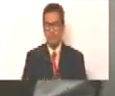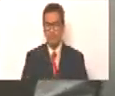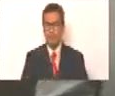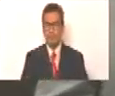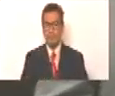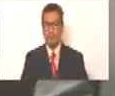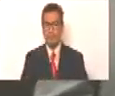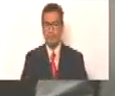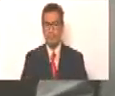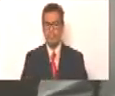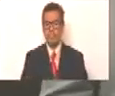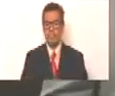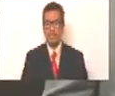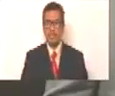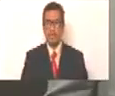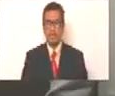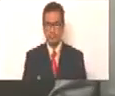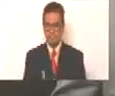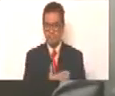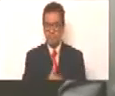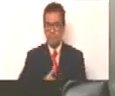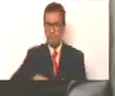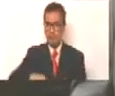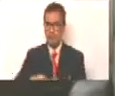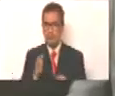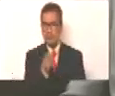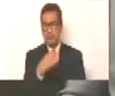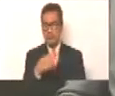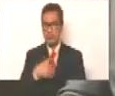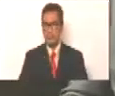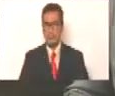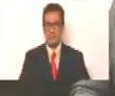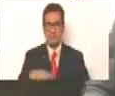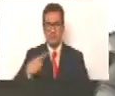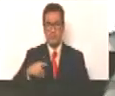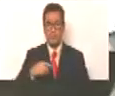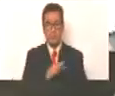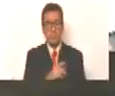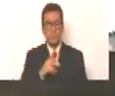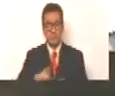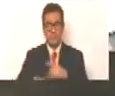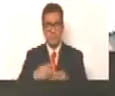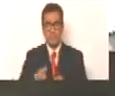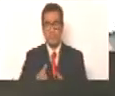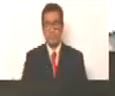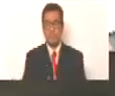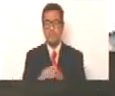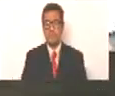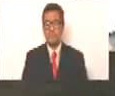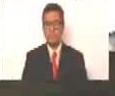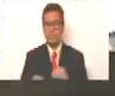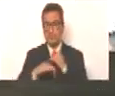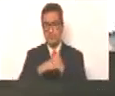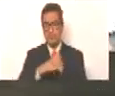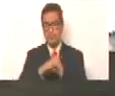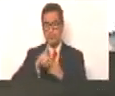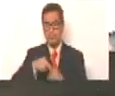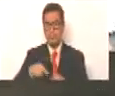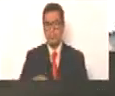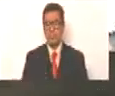están recogidas nuestras banderas de lucha, desde los derechos sexuales y reproductivos, la paridad con alternabilidad, pero no